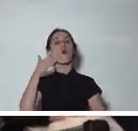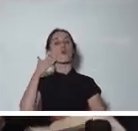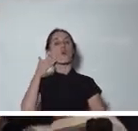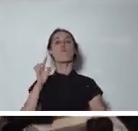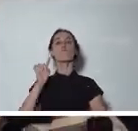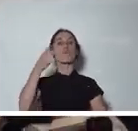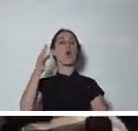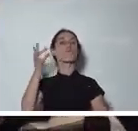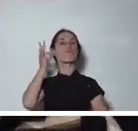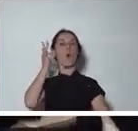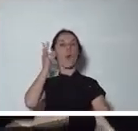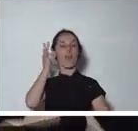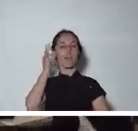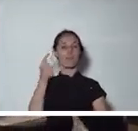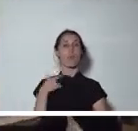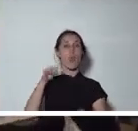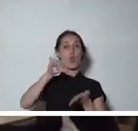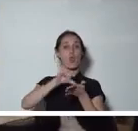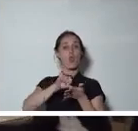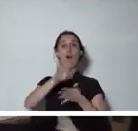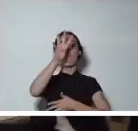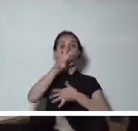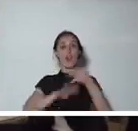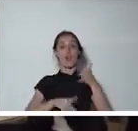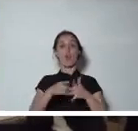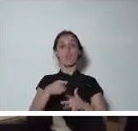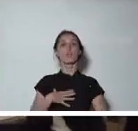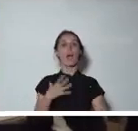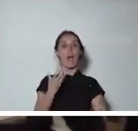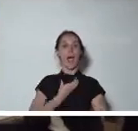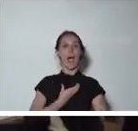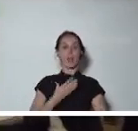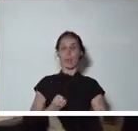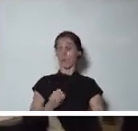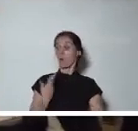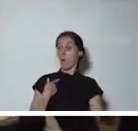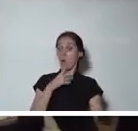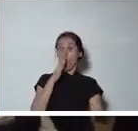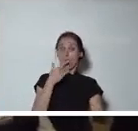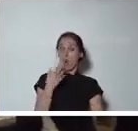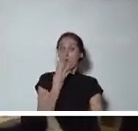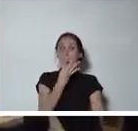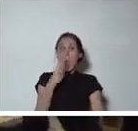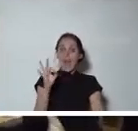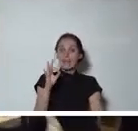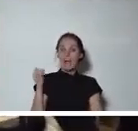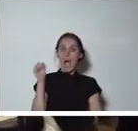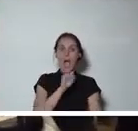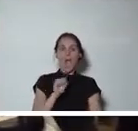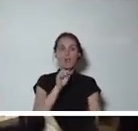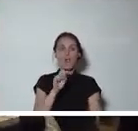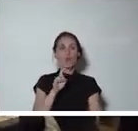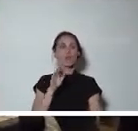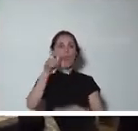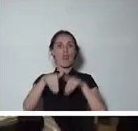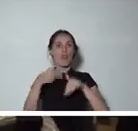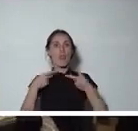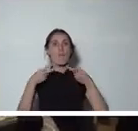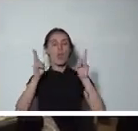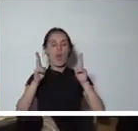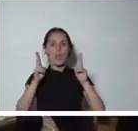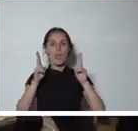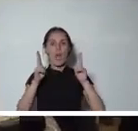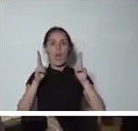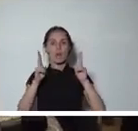alcaldesa de la ciudad de Barcelona digo extraño honor Porque después de más de 40 años de democracia es extraño que una ciudad que presume de ser